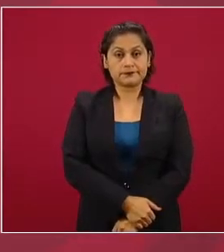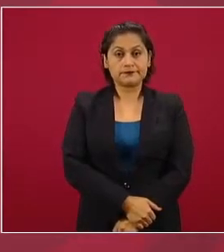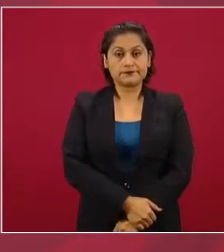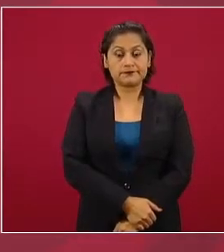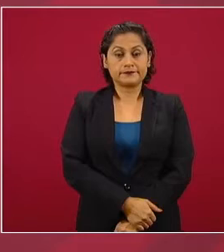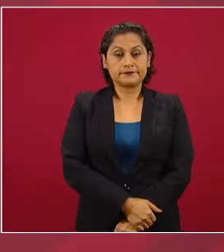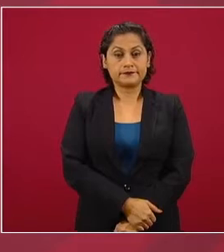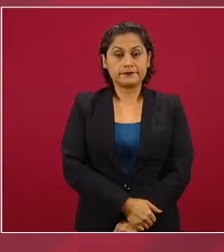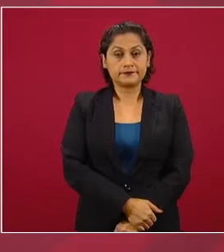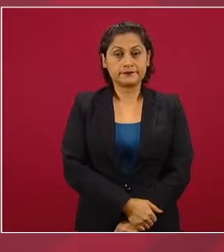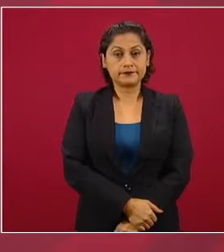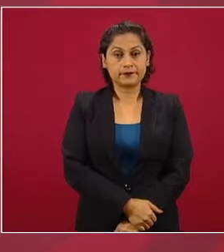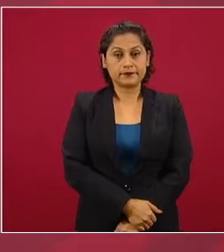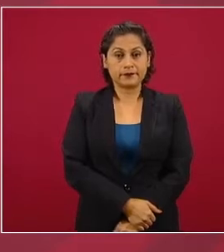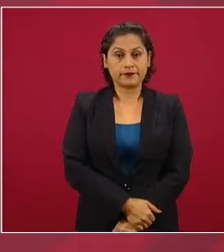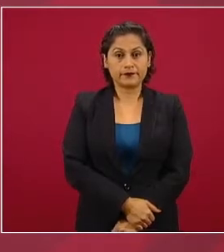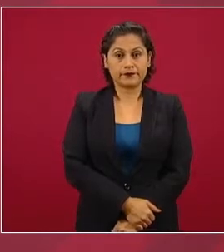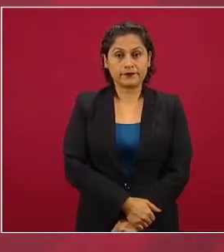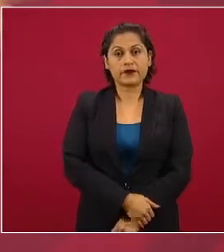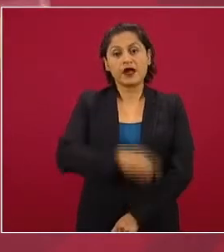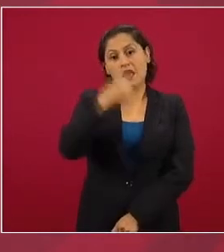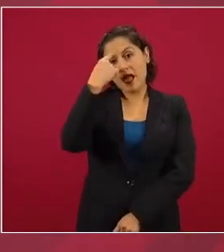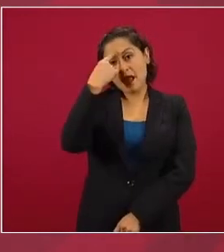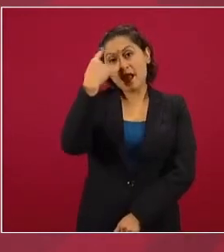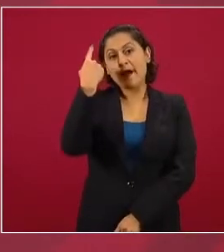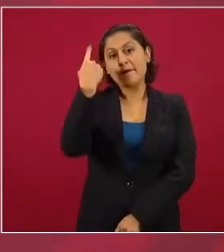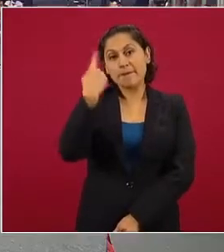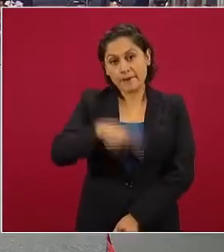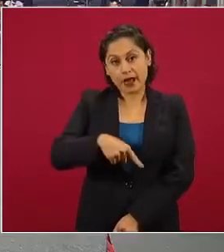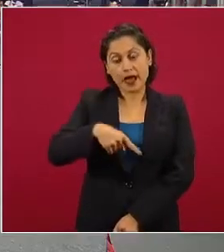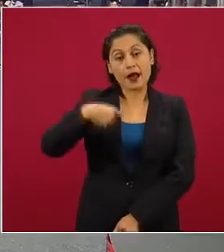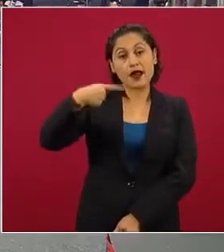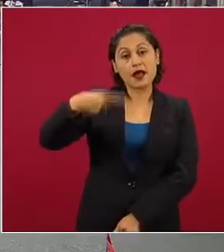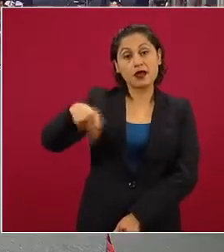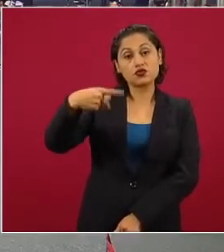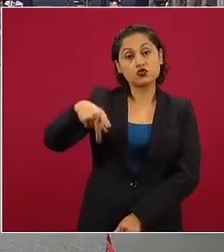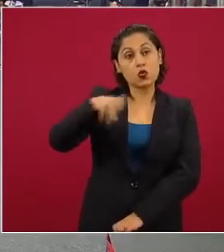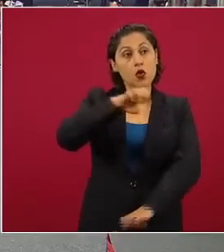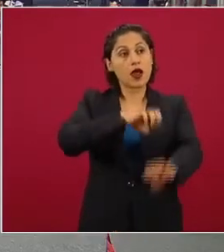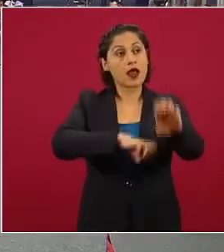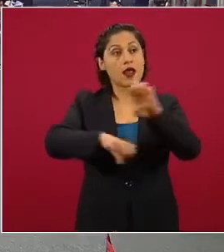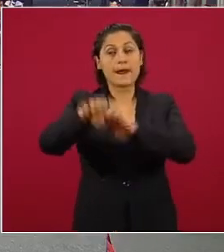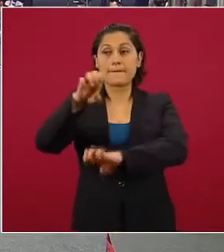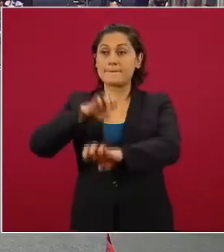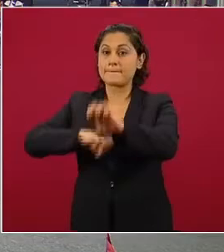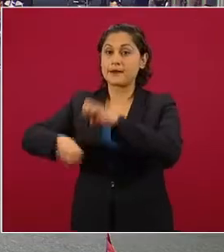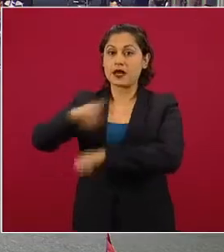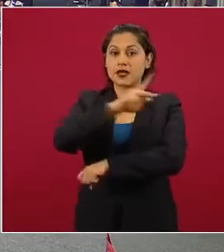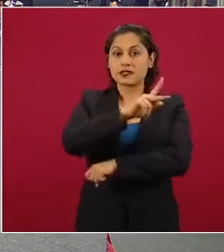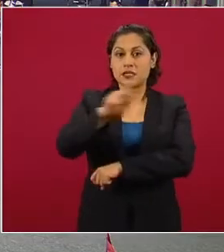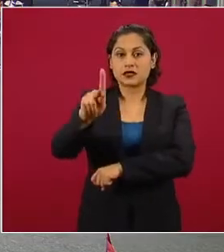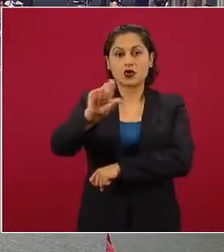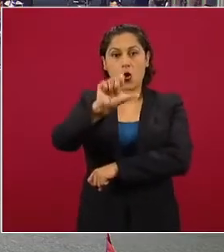para quitarle a las empresas la responsabilidad de